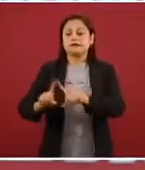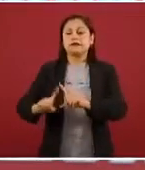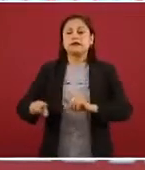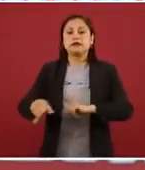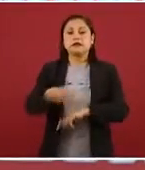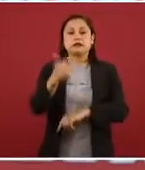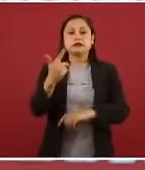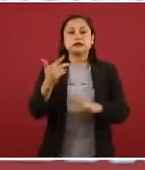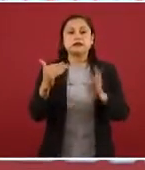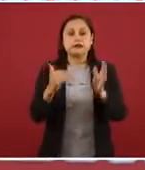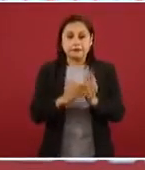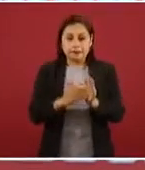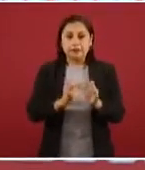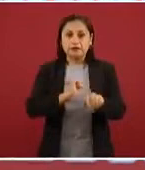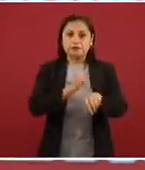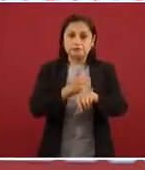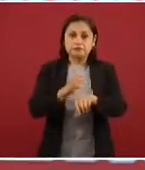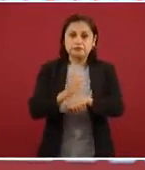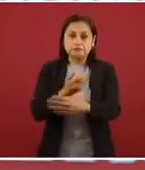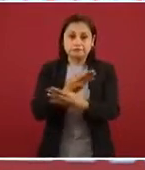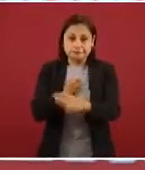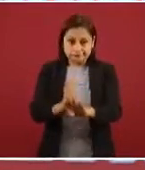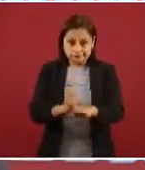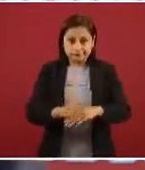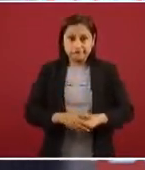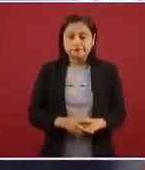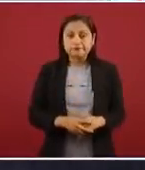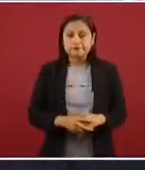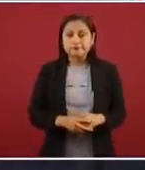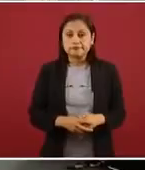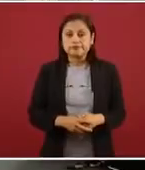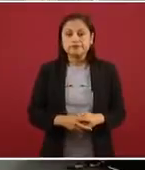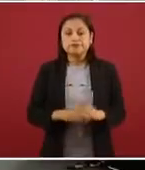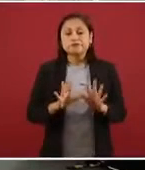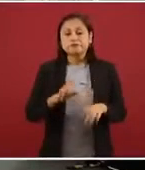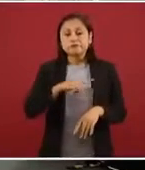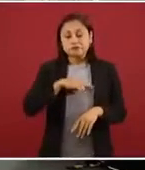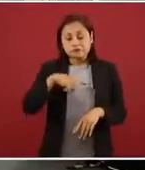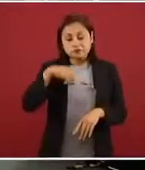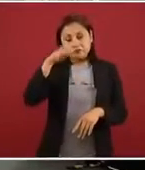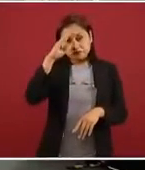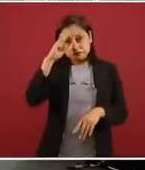la posibilidad de que nos ayuden también los ingenieros militares